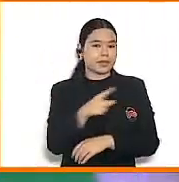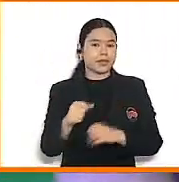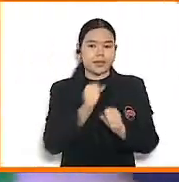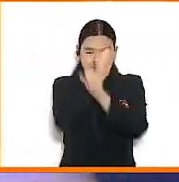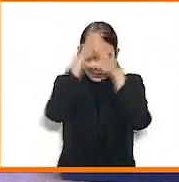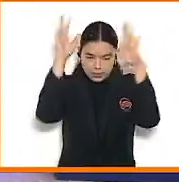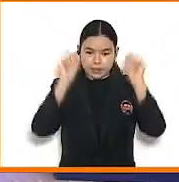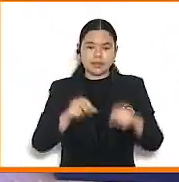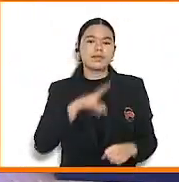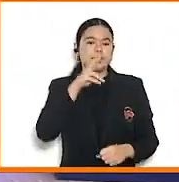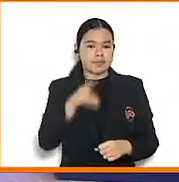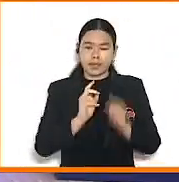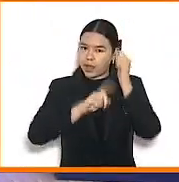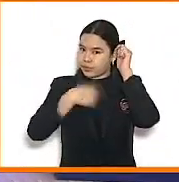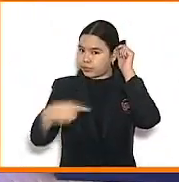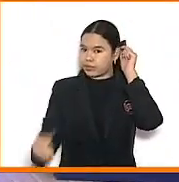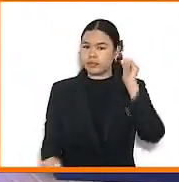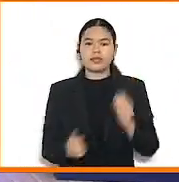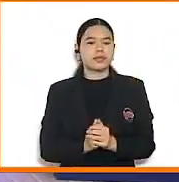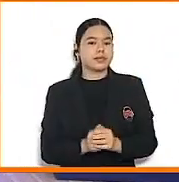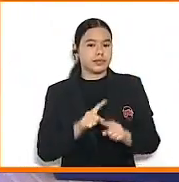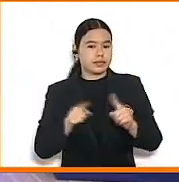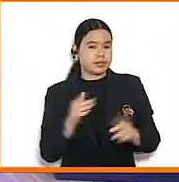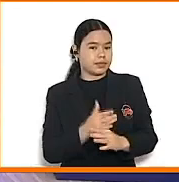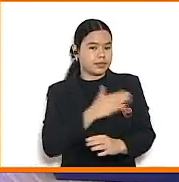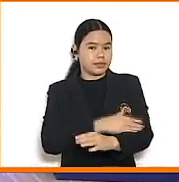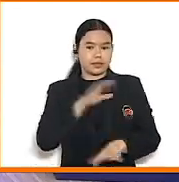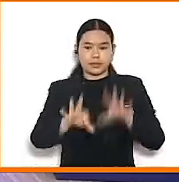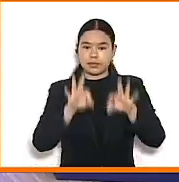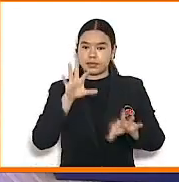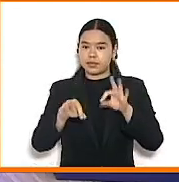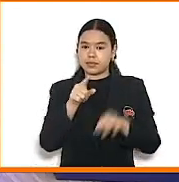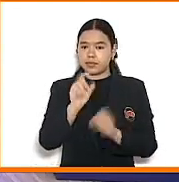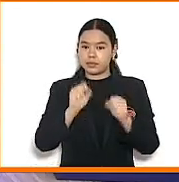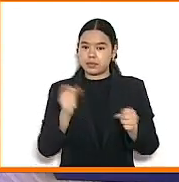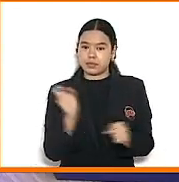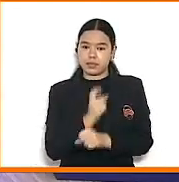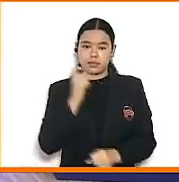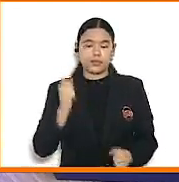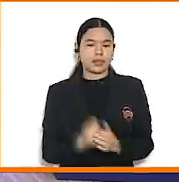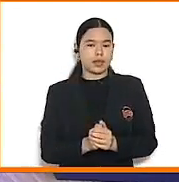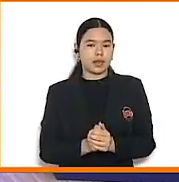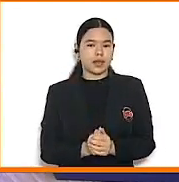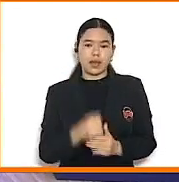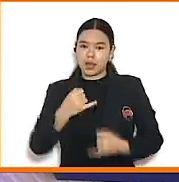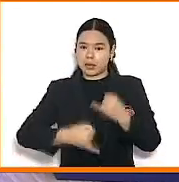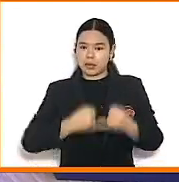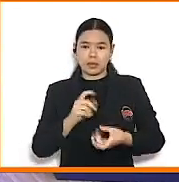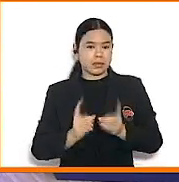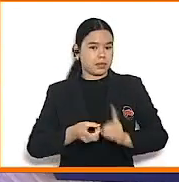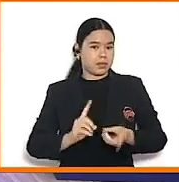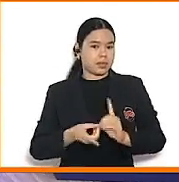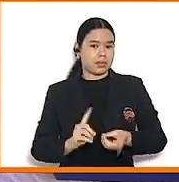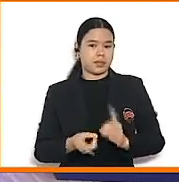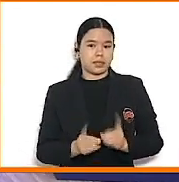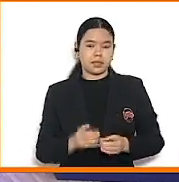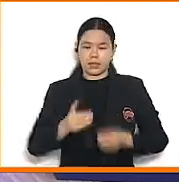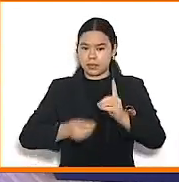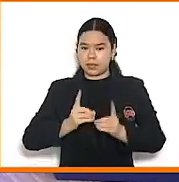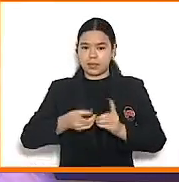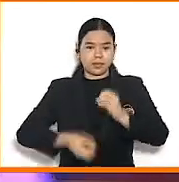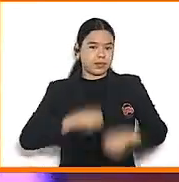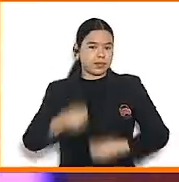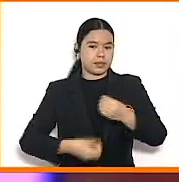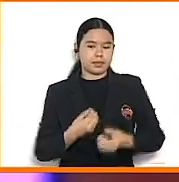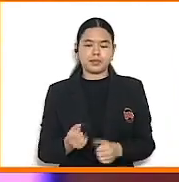sueños se haga realidad junto a Diaria. Pero antes te invito a multiplicar tu pasión en la mejor casa de apuestas deportivas. Apostemos. Se